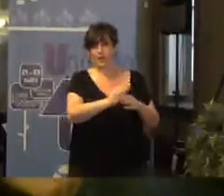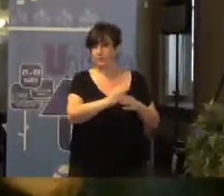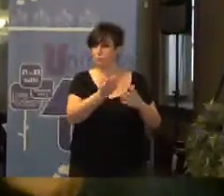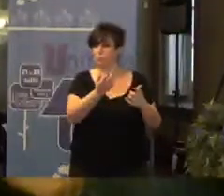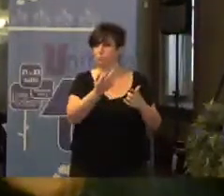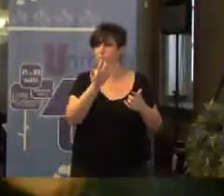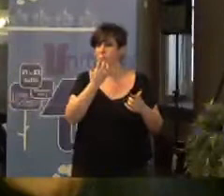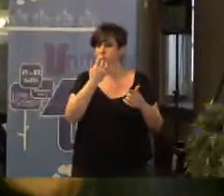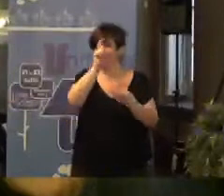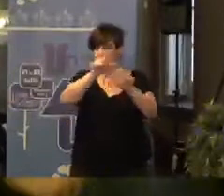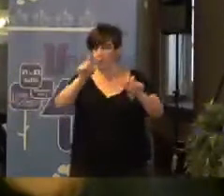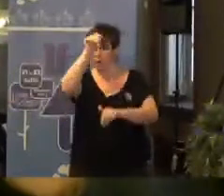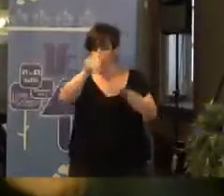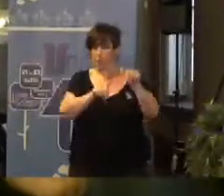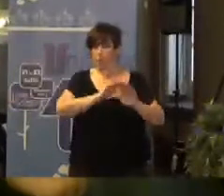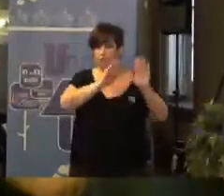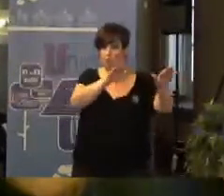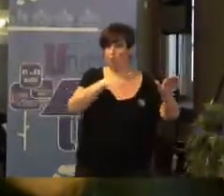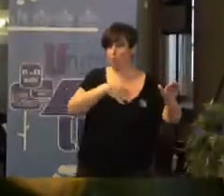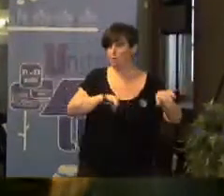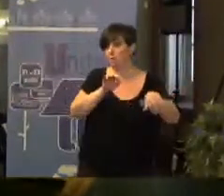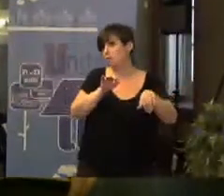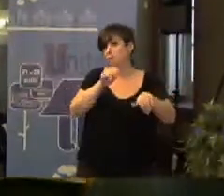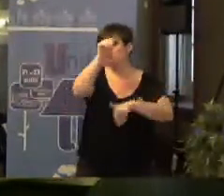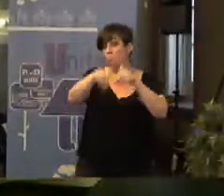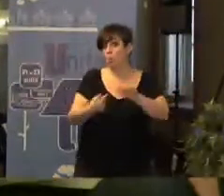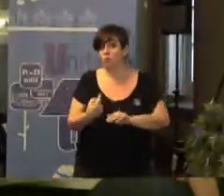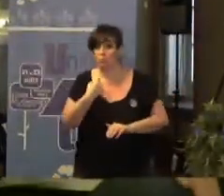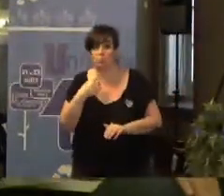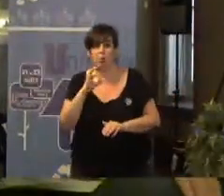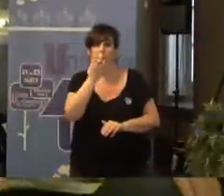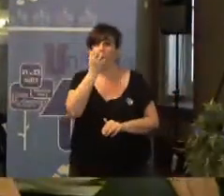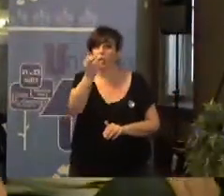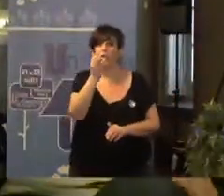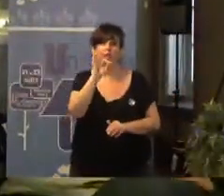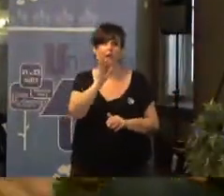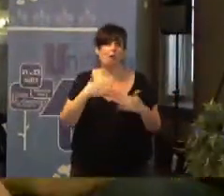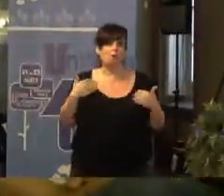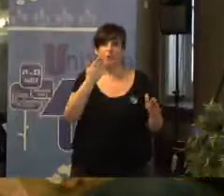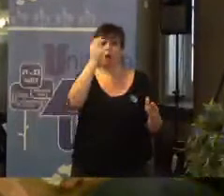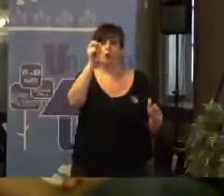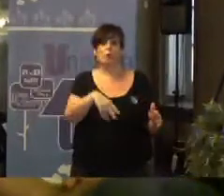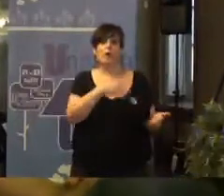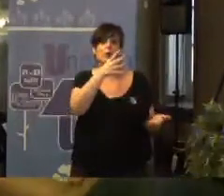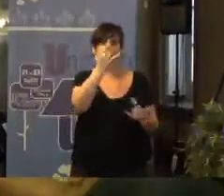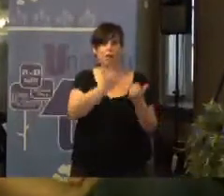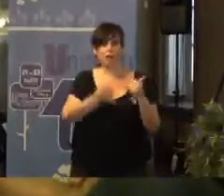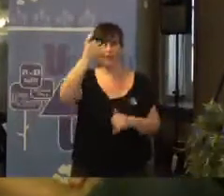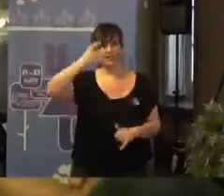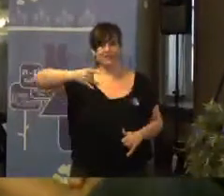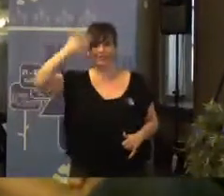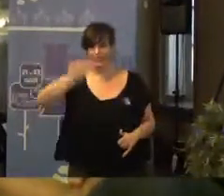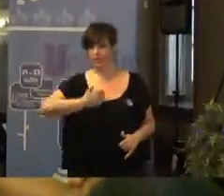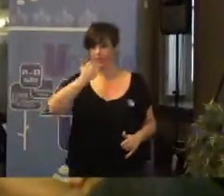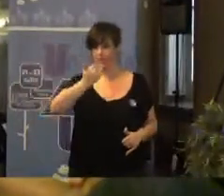opcións poden espernexar no Parlamento, poden berrar, poden protestar, pero non vale para nada porque non hai ningunha iniciativa que